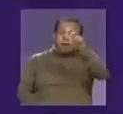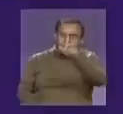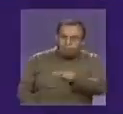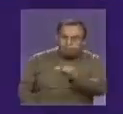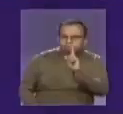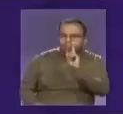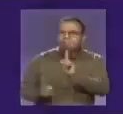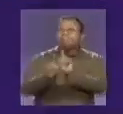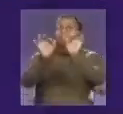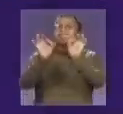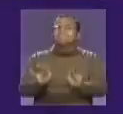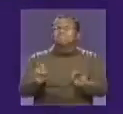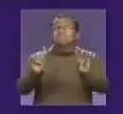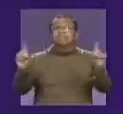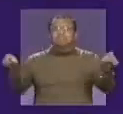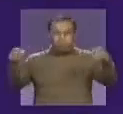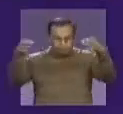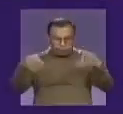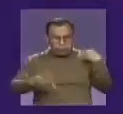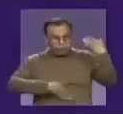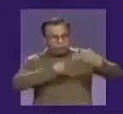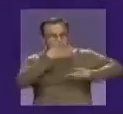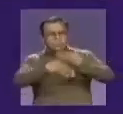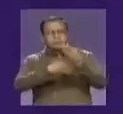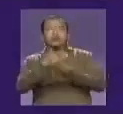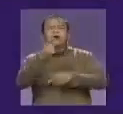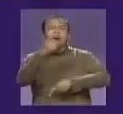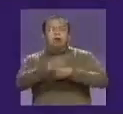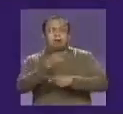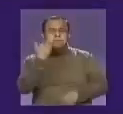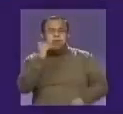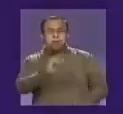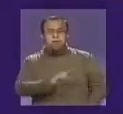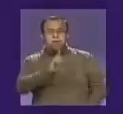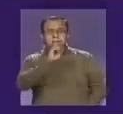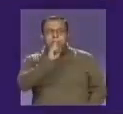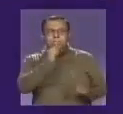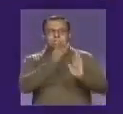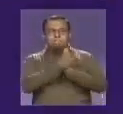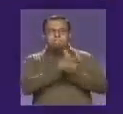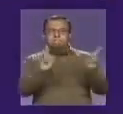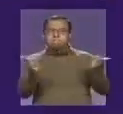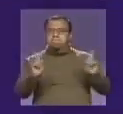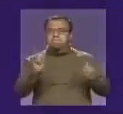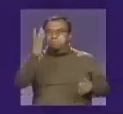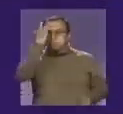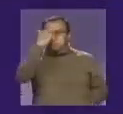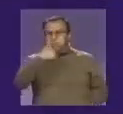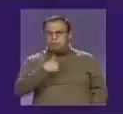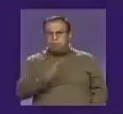víctima con el trato que debe darse, pues ella prefiere no hacer la declaración